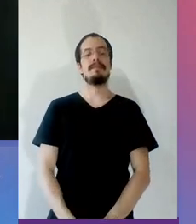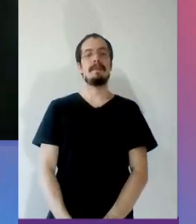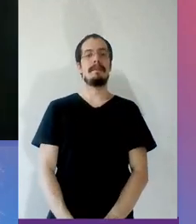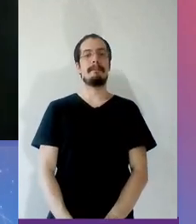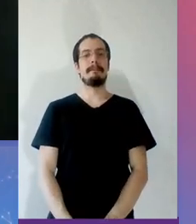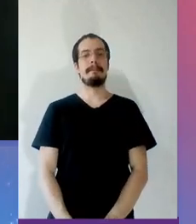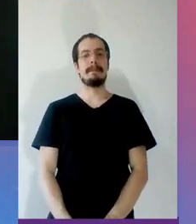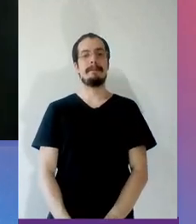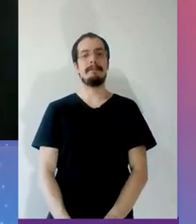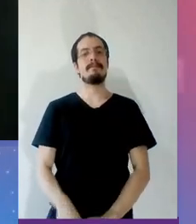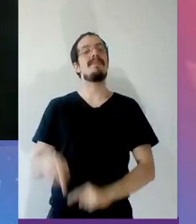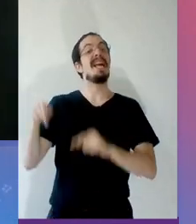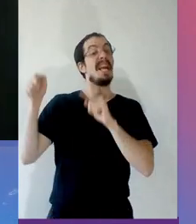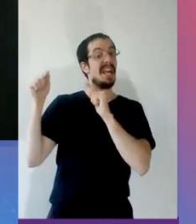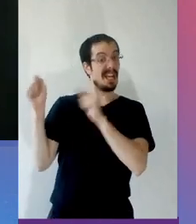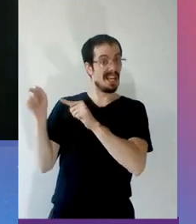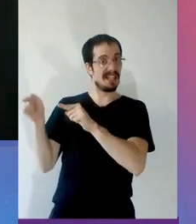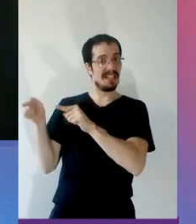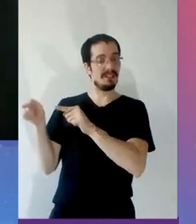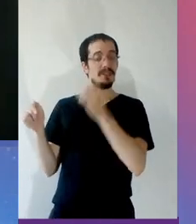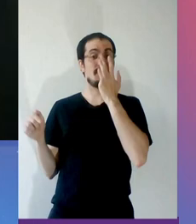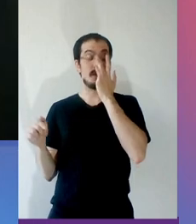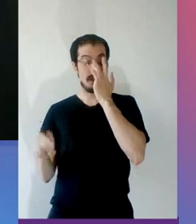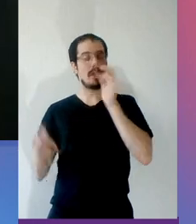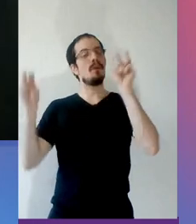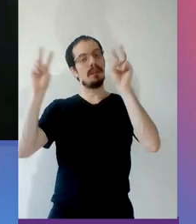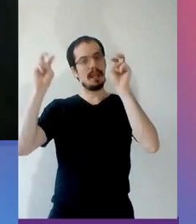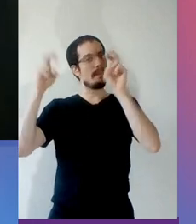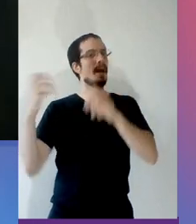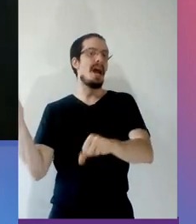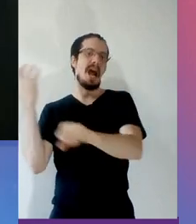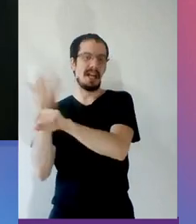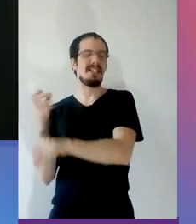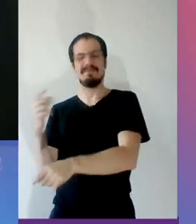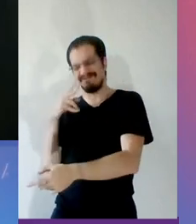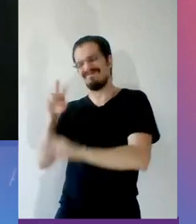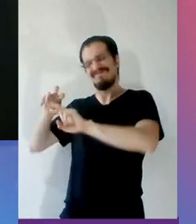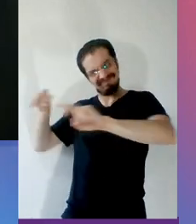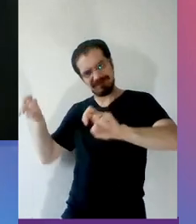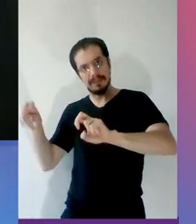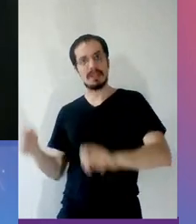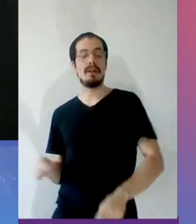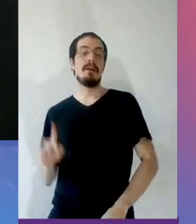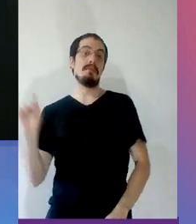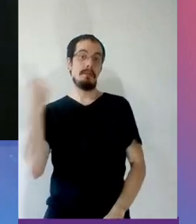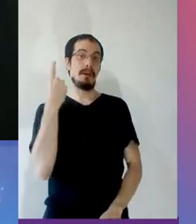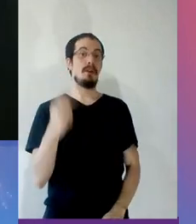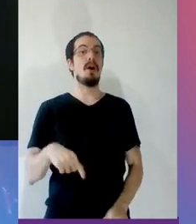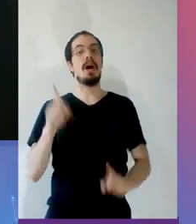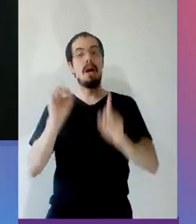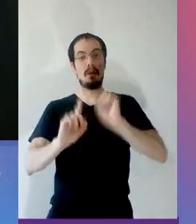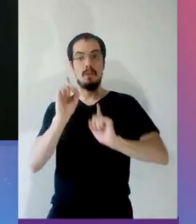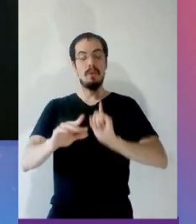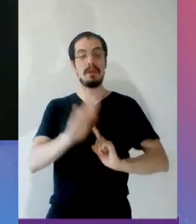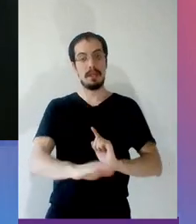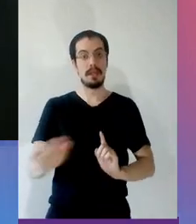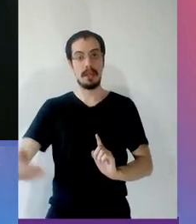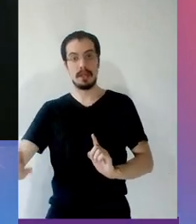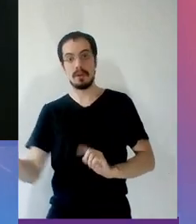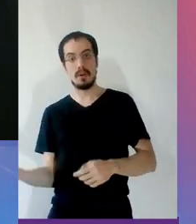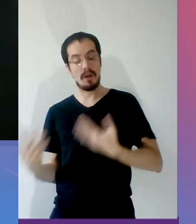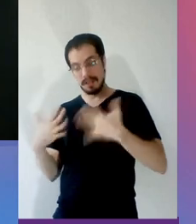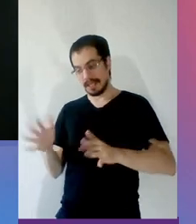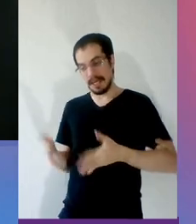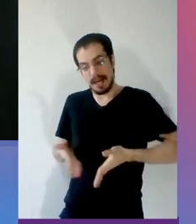Y eso también es un tema que hay que considerar. O sea, uno son los niños que ya estaban nacidos y en proceso de